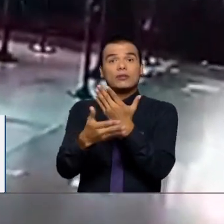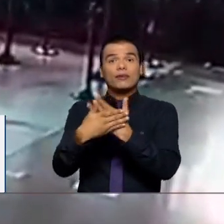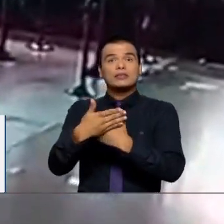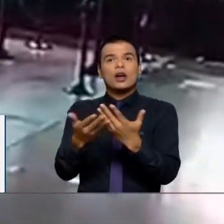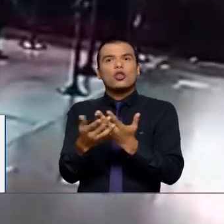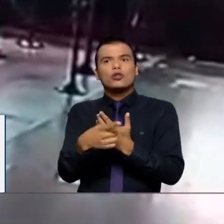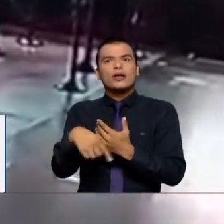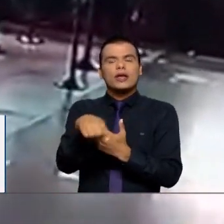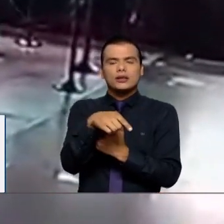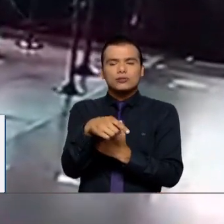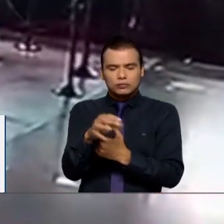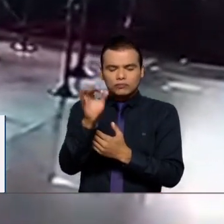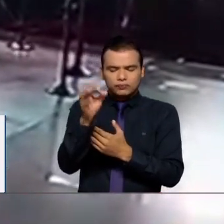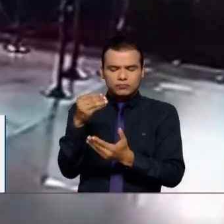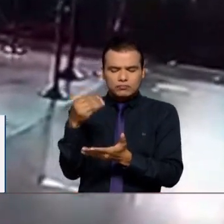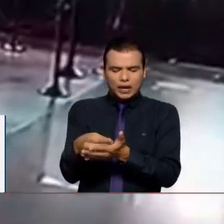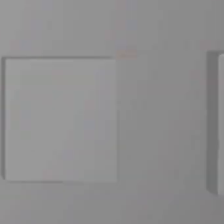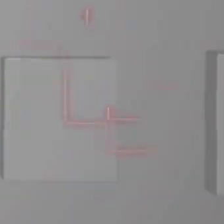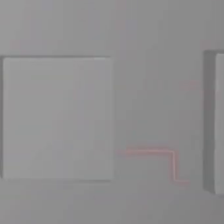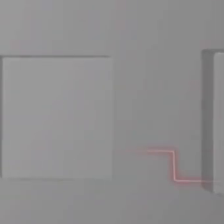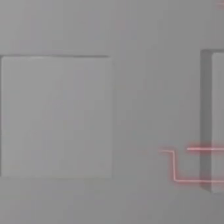dar con los responsables.